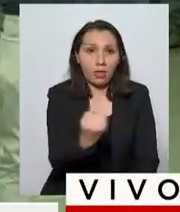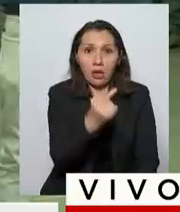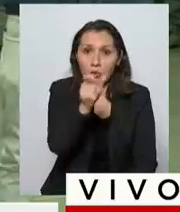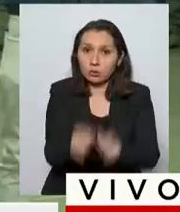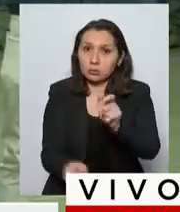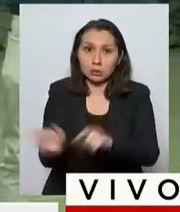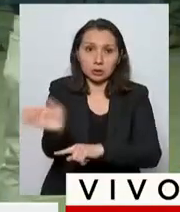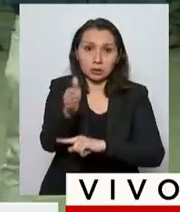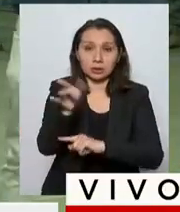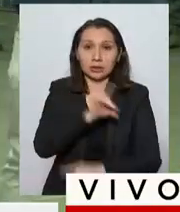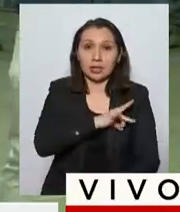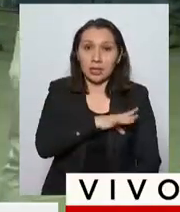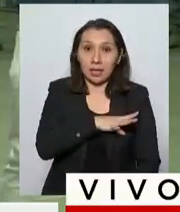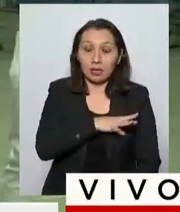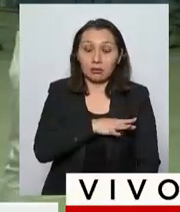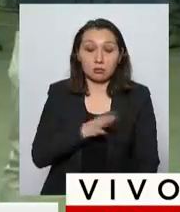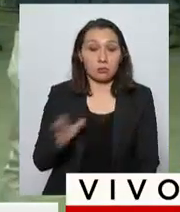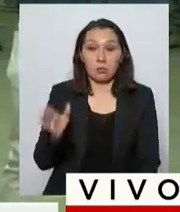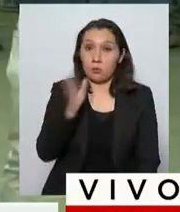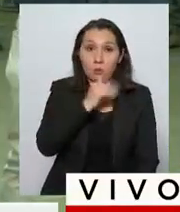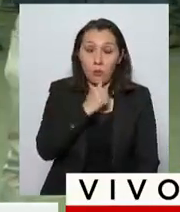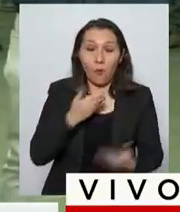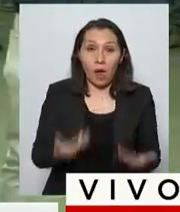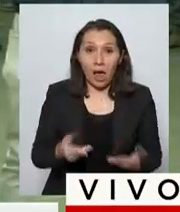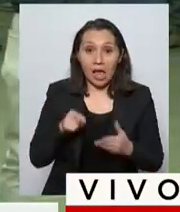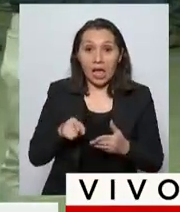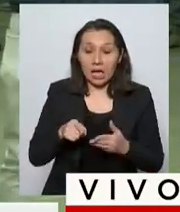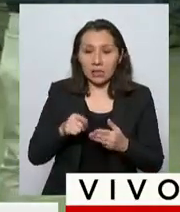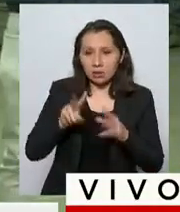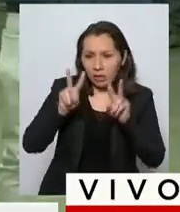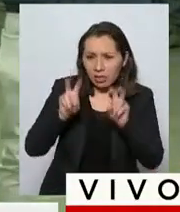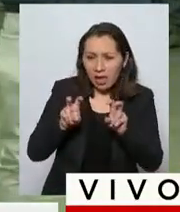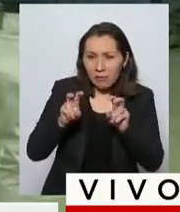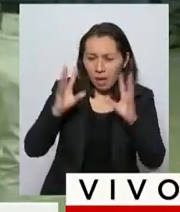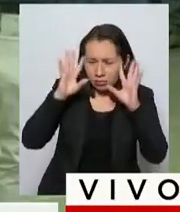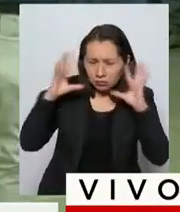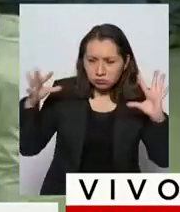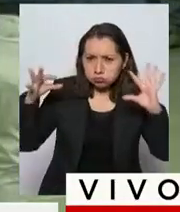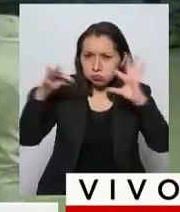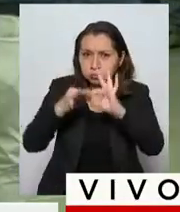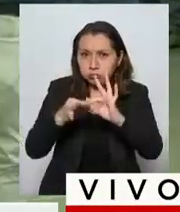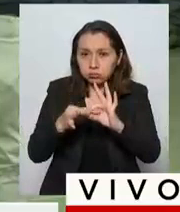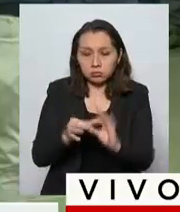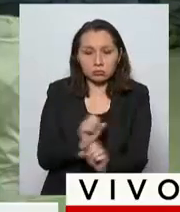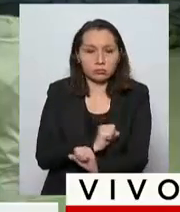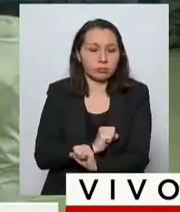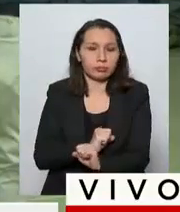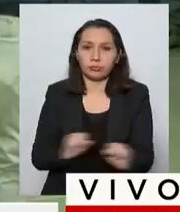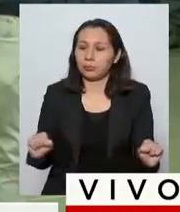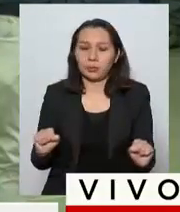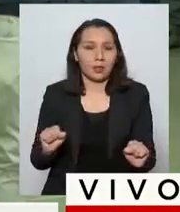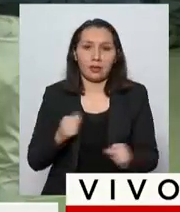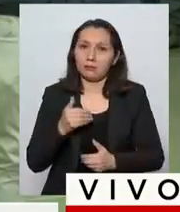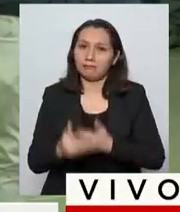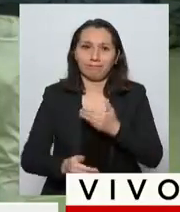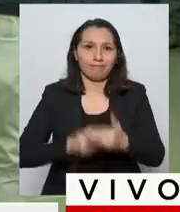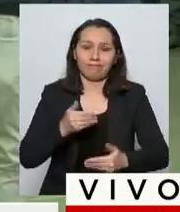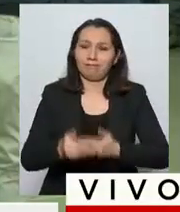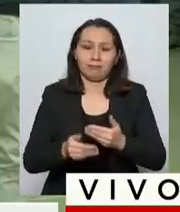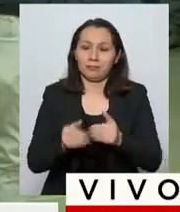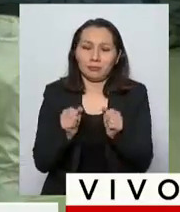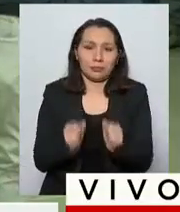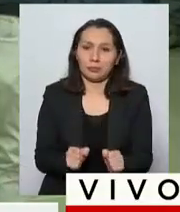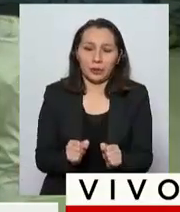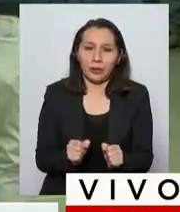nuestros compatriotas. Si no tenemos esta trilogía, no vamos a ser capaces